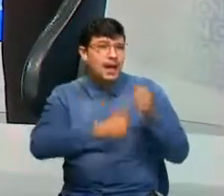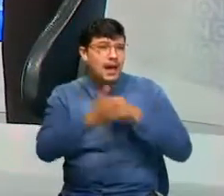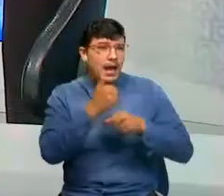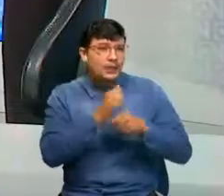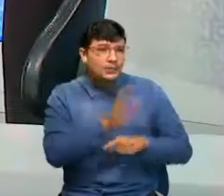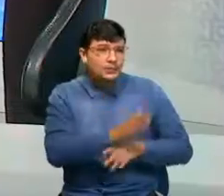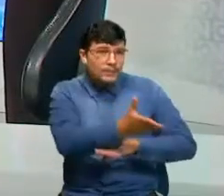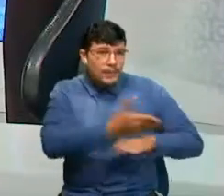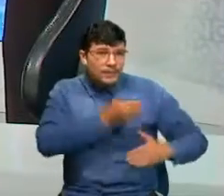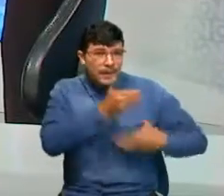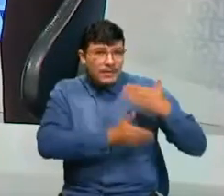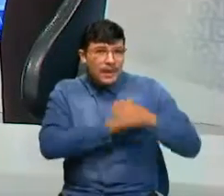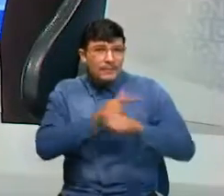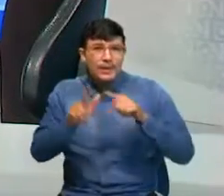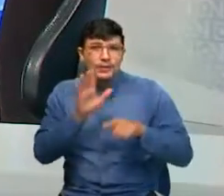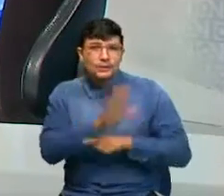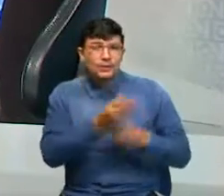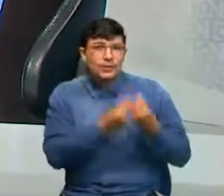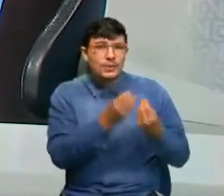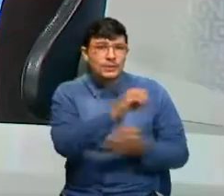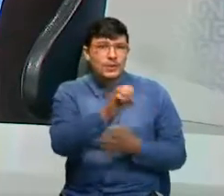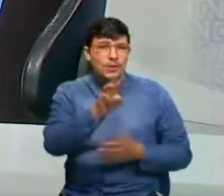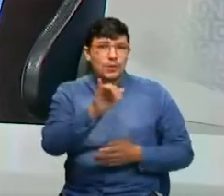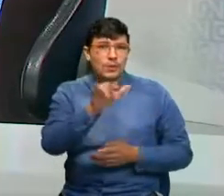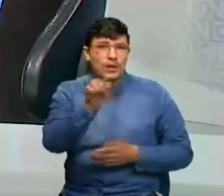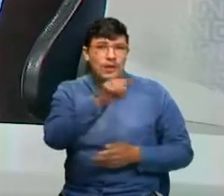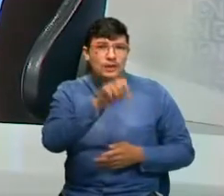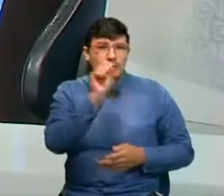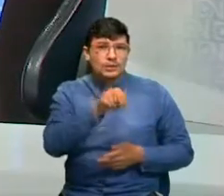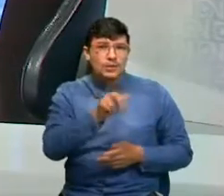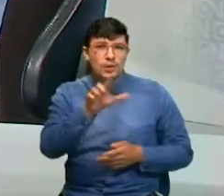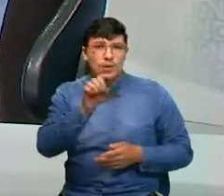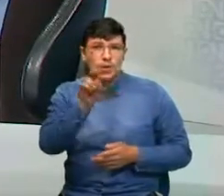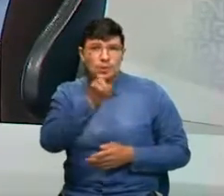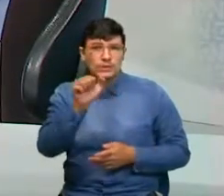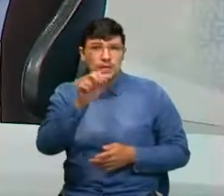Nuestro compañero Wilson Lozano en Barranca Bermeja nos amplía la información.